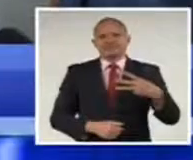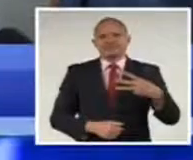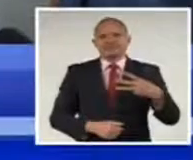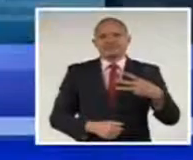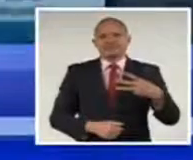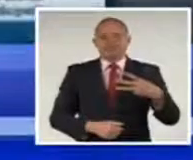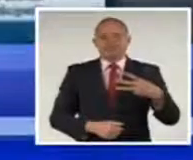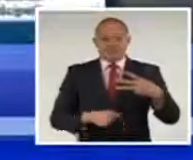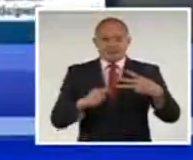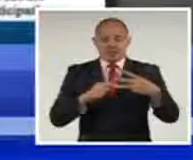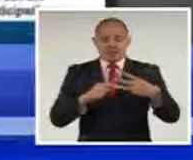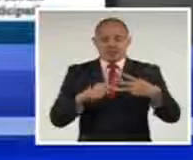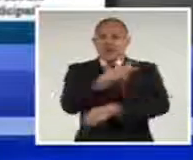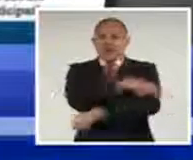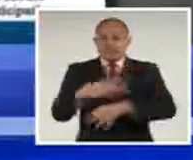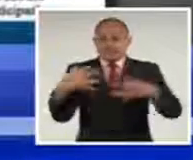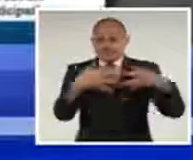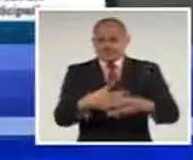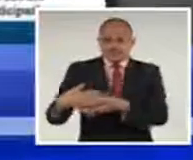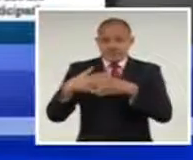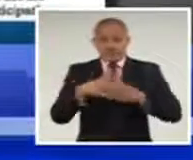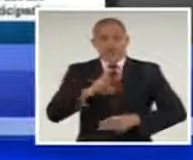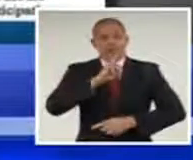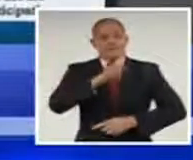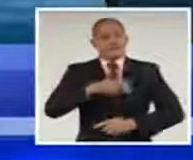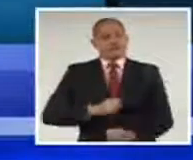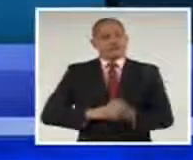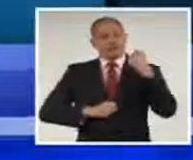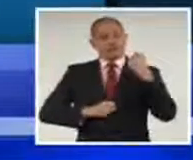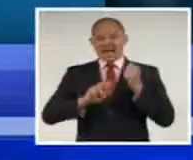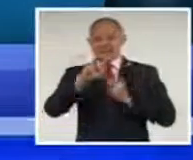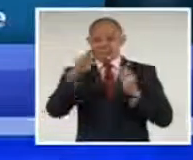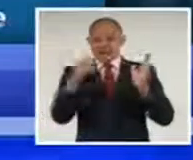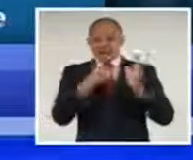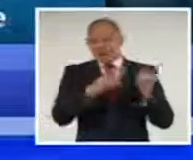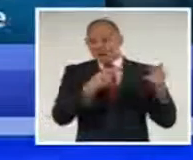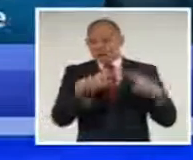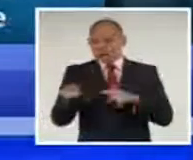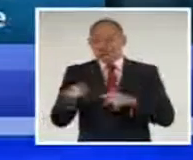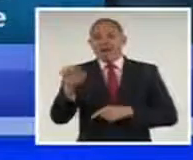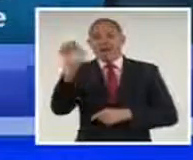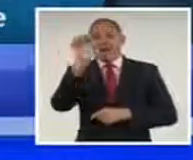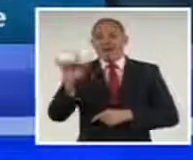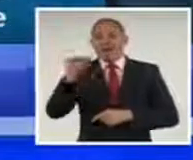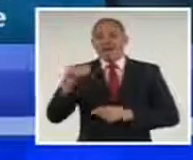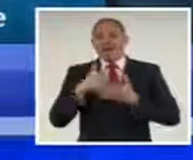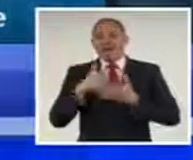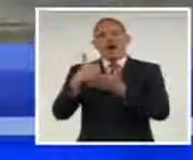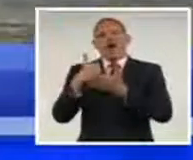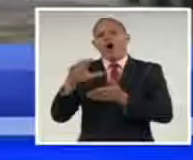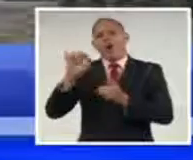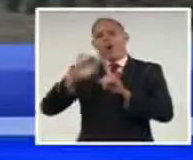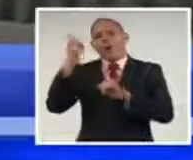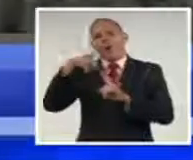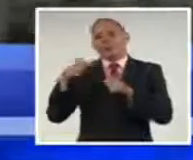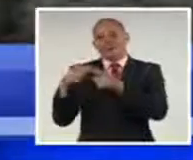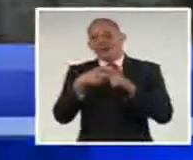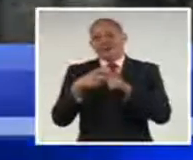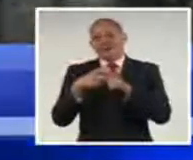Envía a Estados Unidos 3.000 efectivos a Europa del Este en apoyo a la OTAN por crisis política en torno a